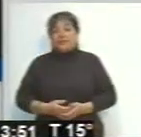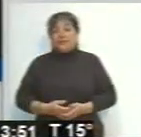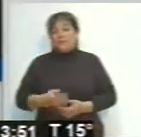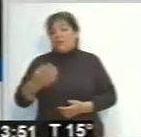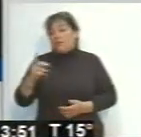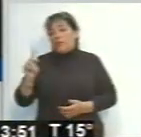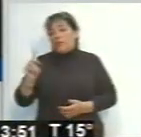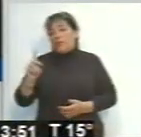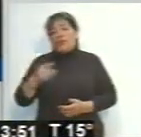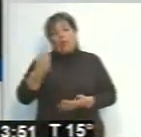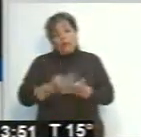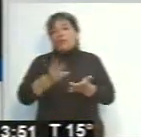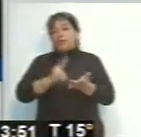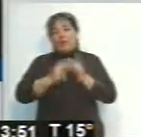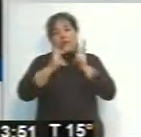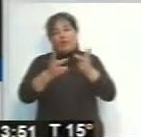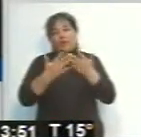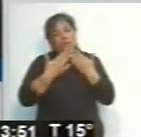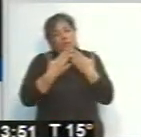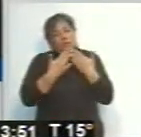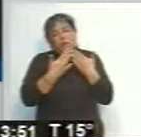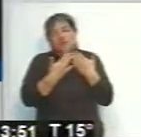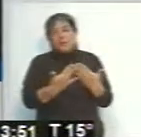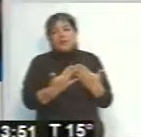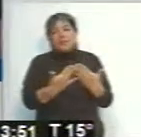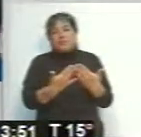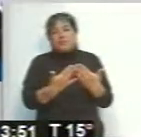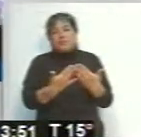pero repito, muy agradecido